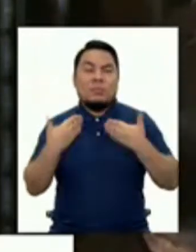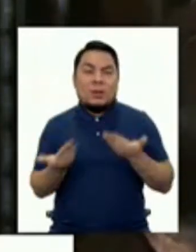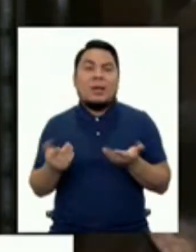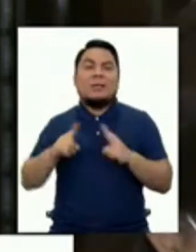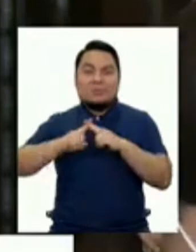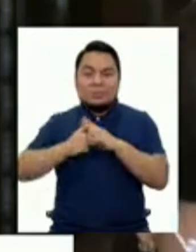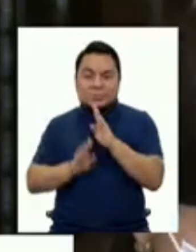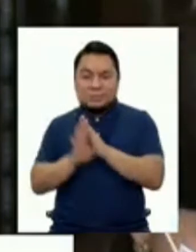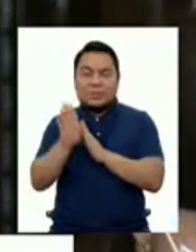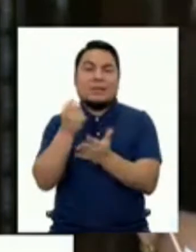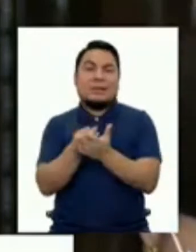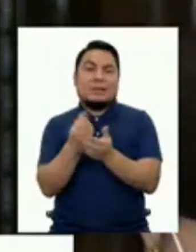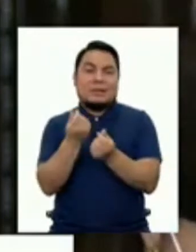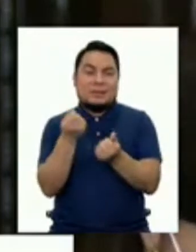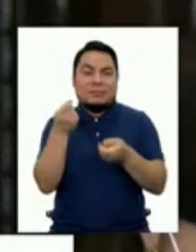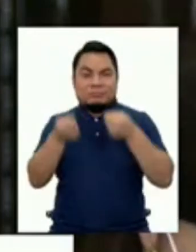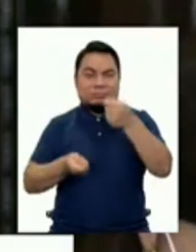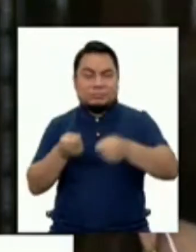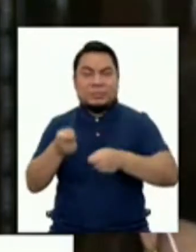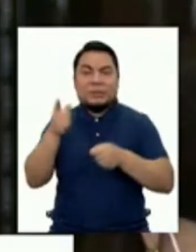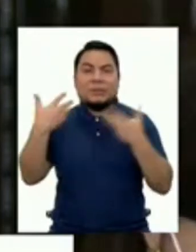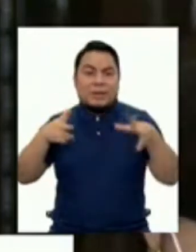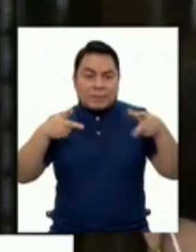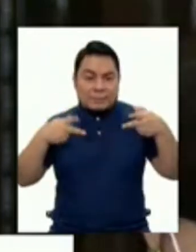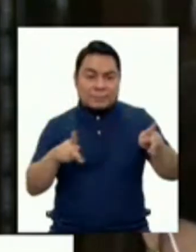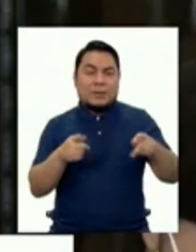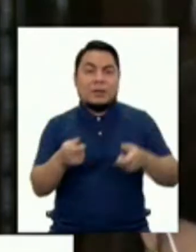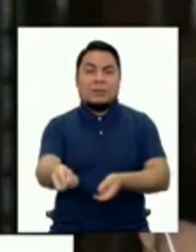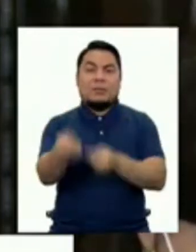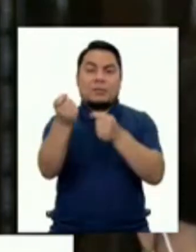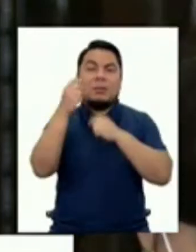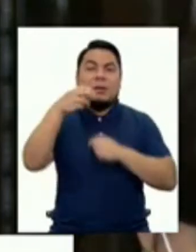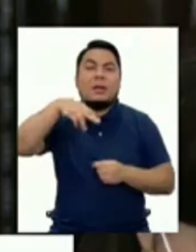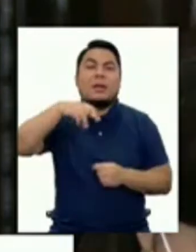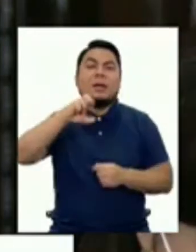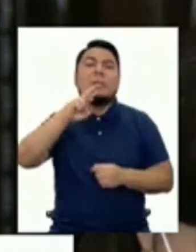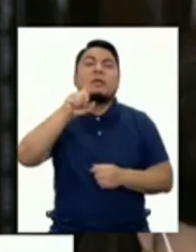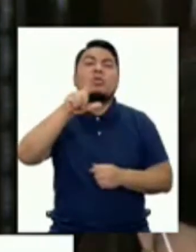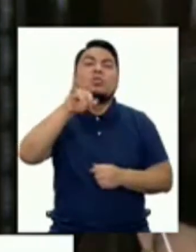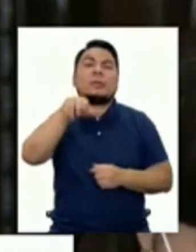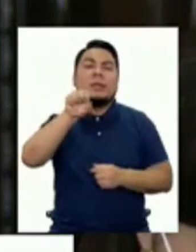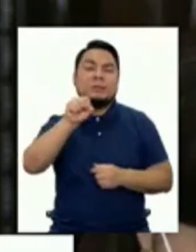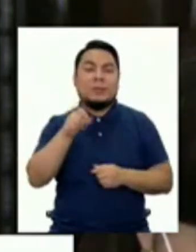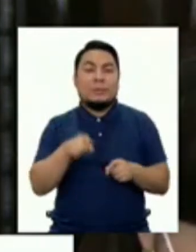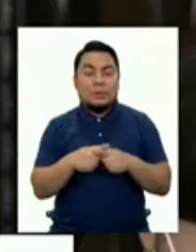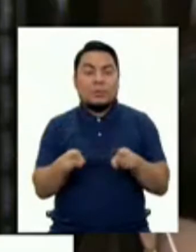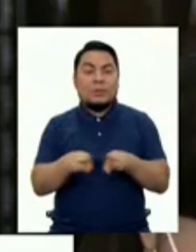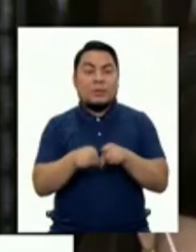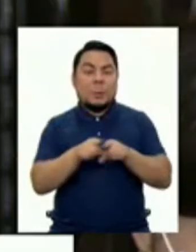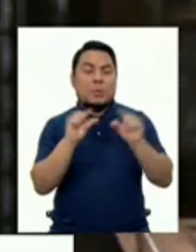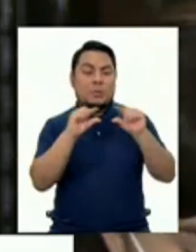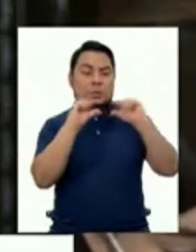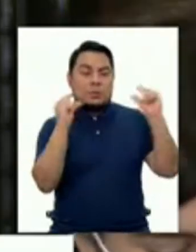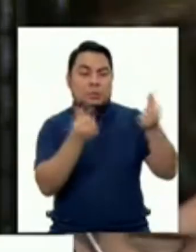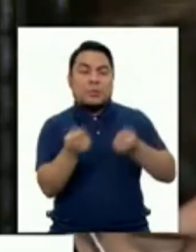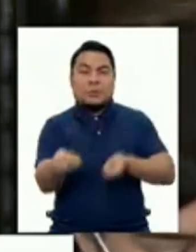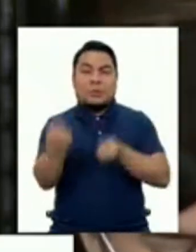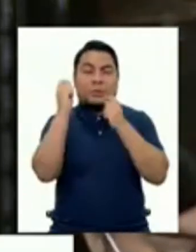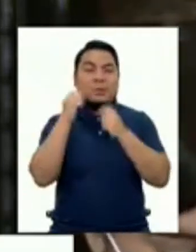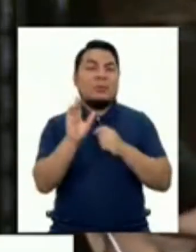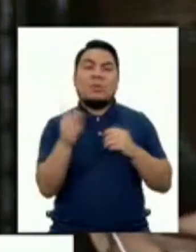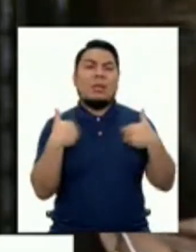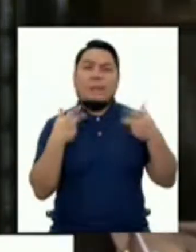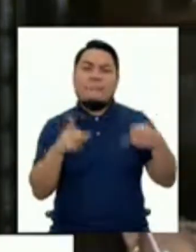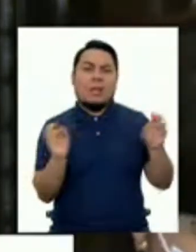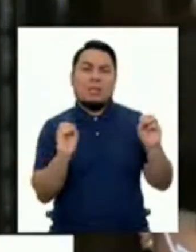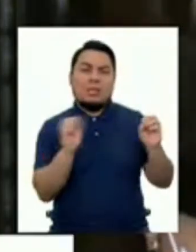generar ingresos, ya que cuentan con permisos para la pesca de merluza. Pero también había un grupo de pescadores que no tenían permiso, pero